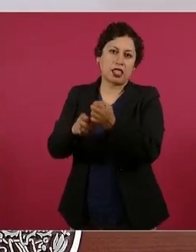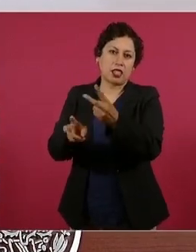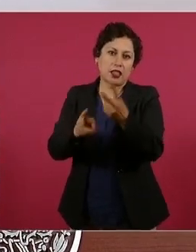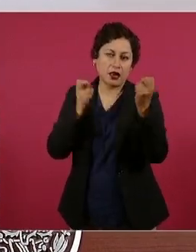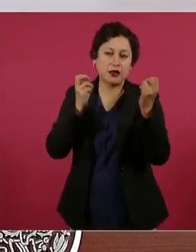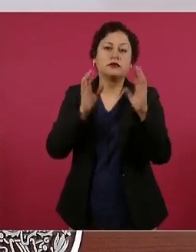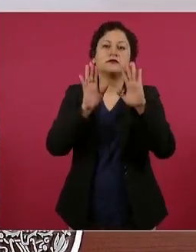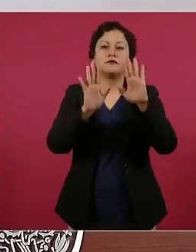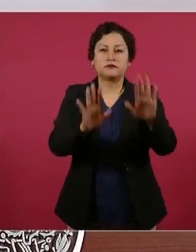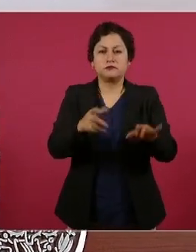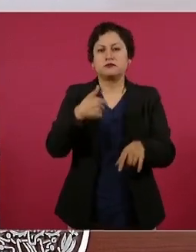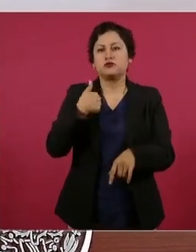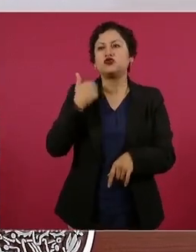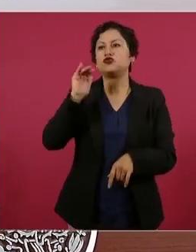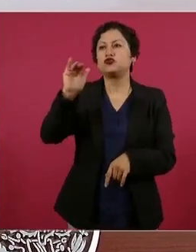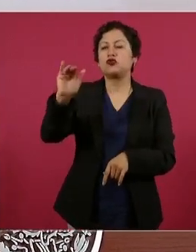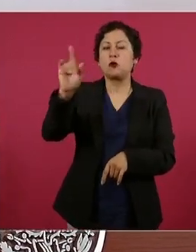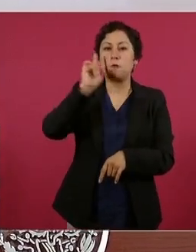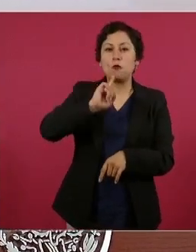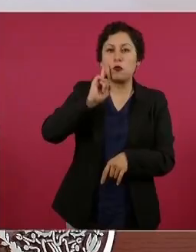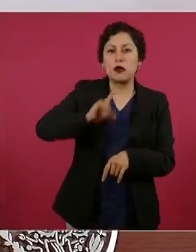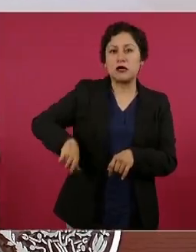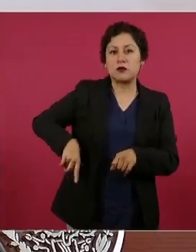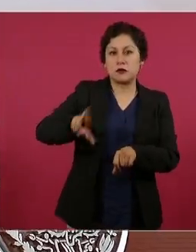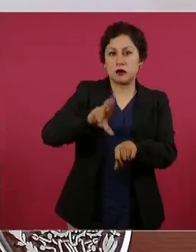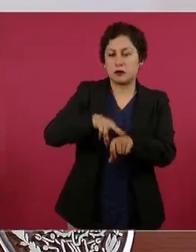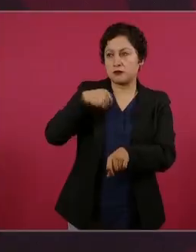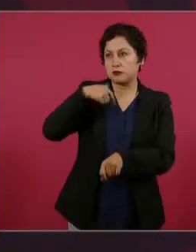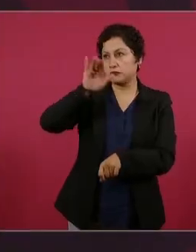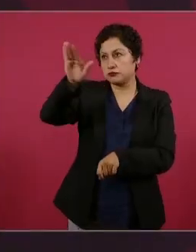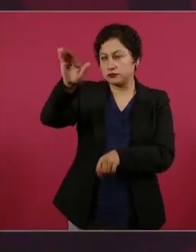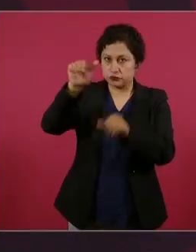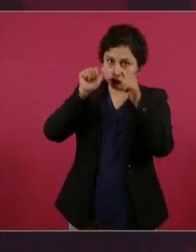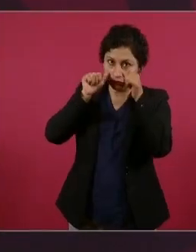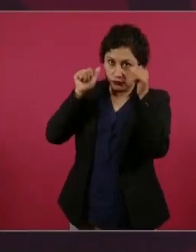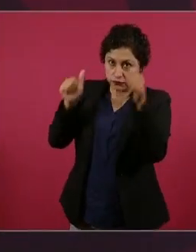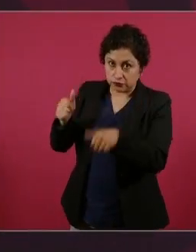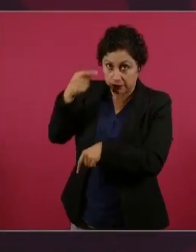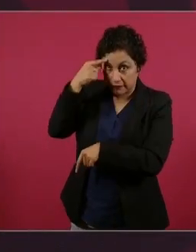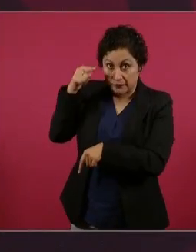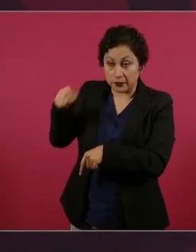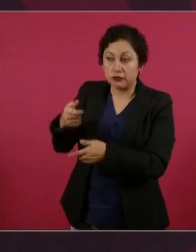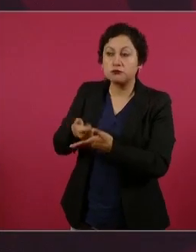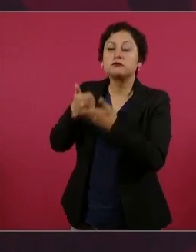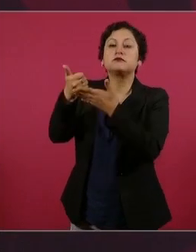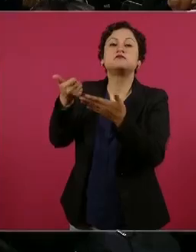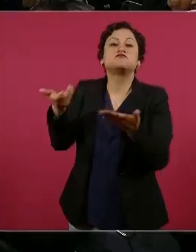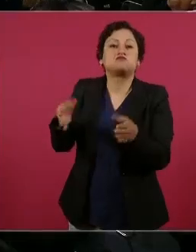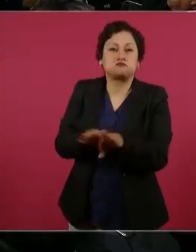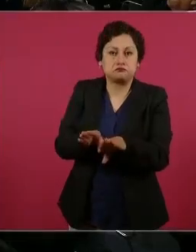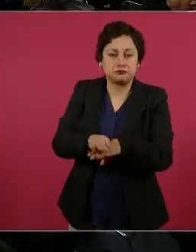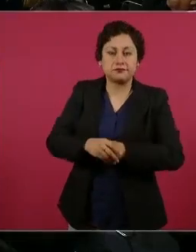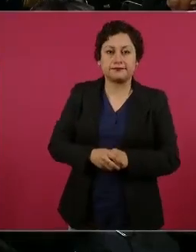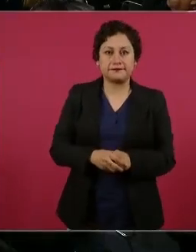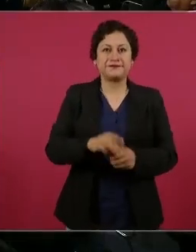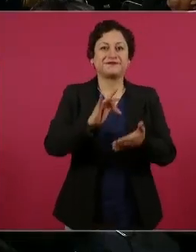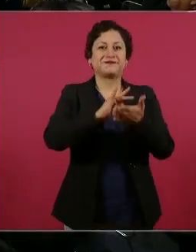a Rosa Isela Rodríguez que los atienda para ver qué podemos hacer. Muchas gracias,